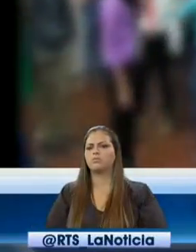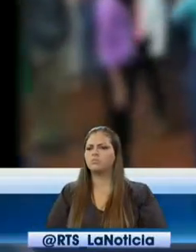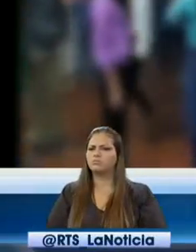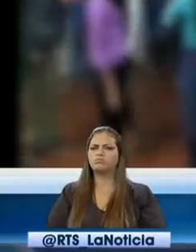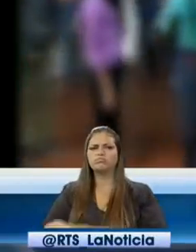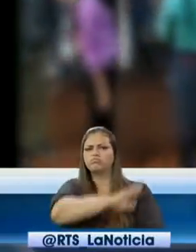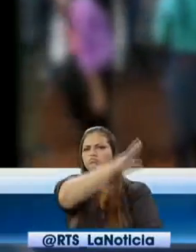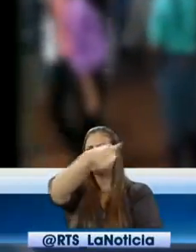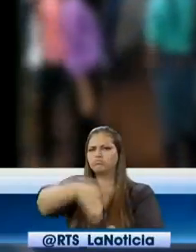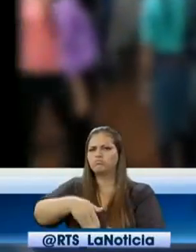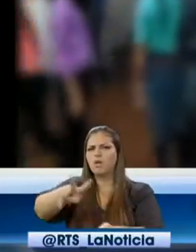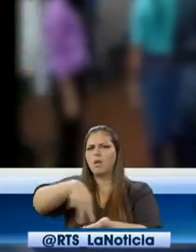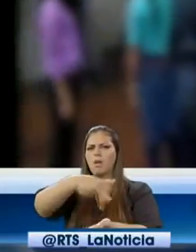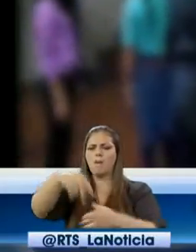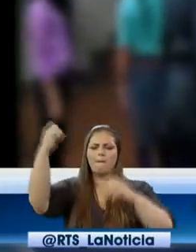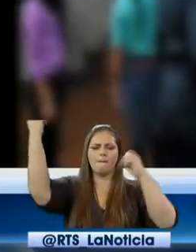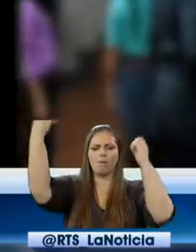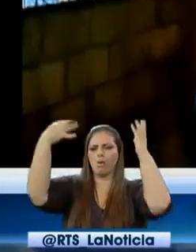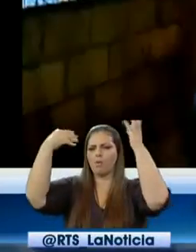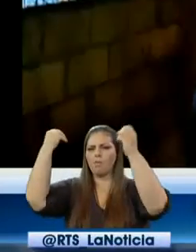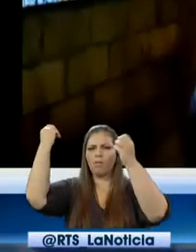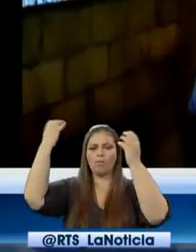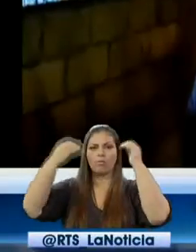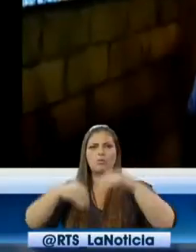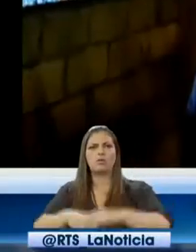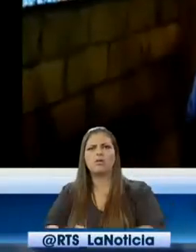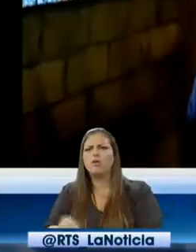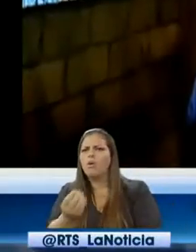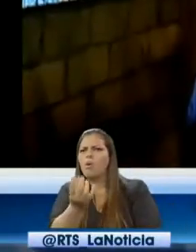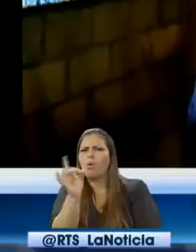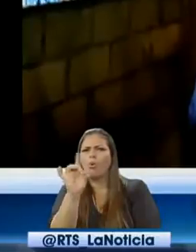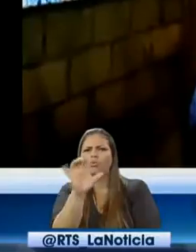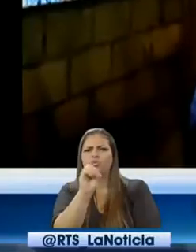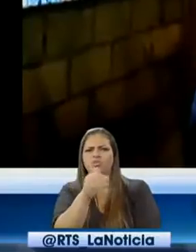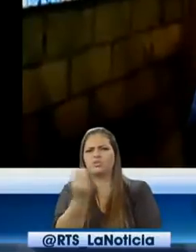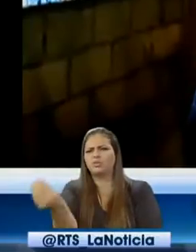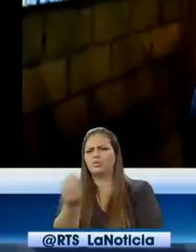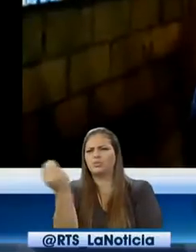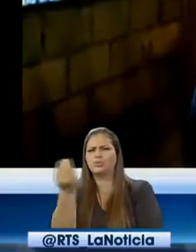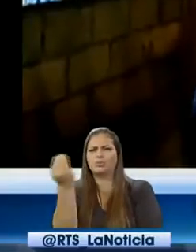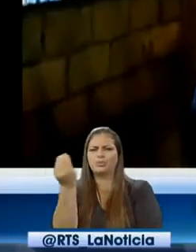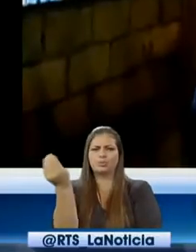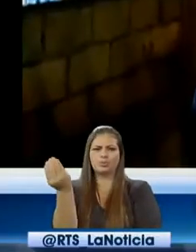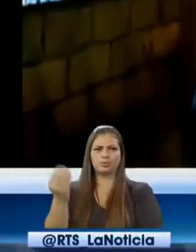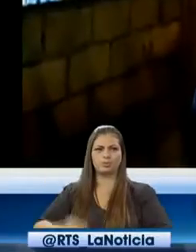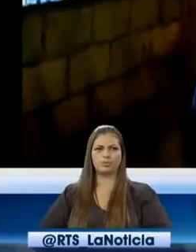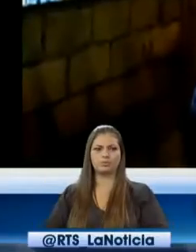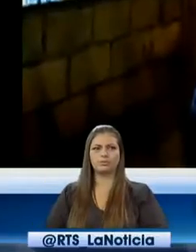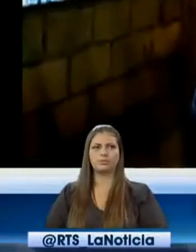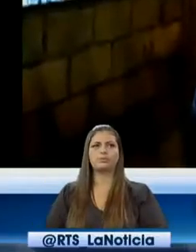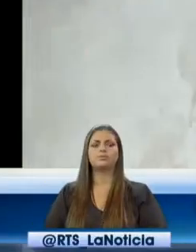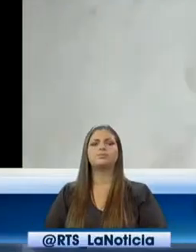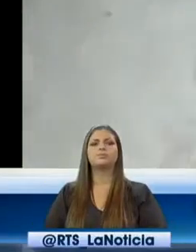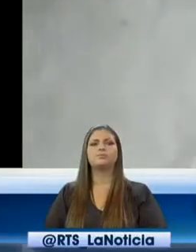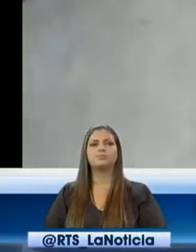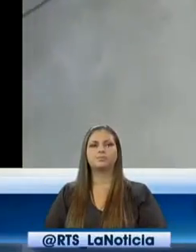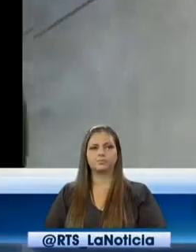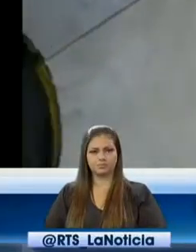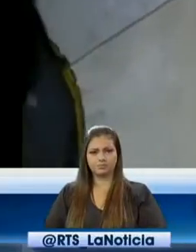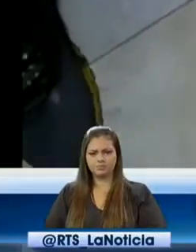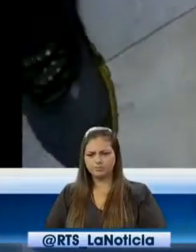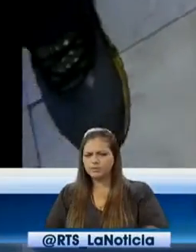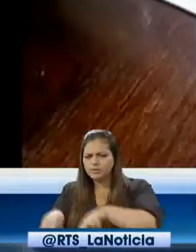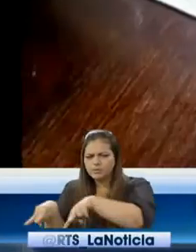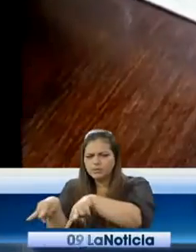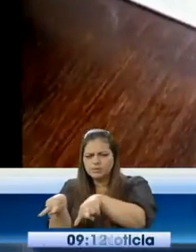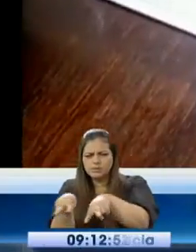Esta se encontraba llena de menores de edad. 80 adolescentes recuperados del interior de una discoteca del sector de Chordelec. En el interior del local